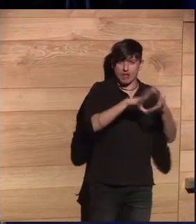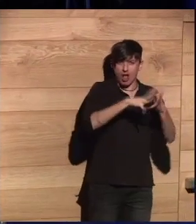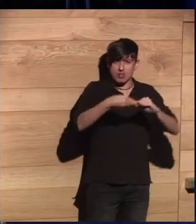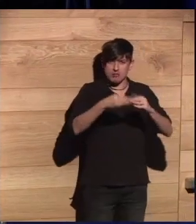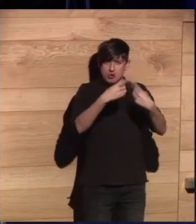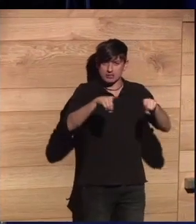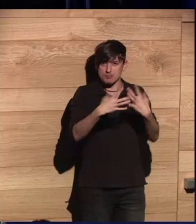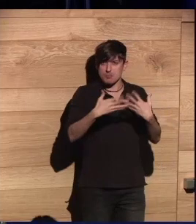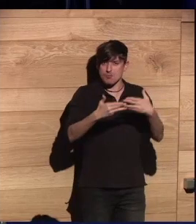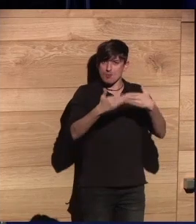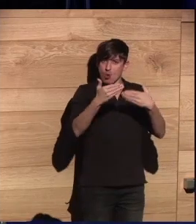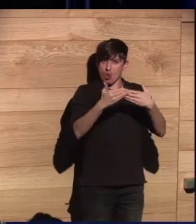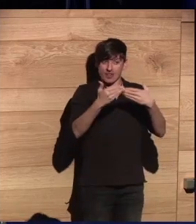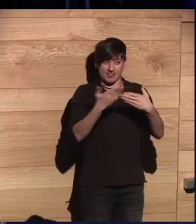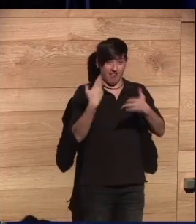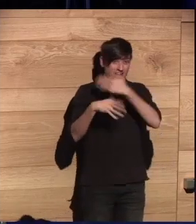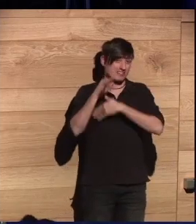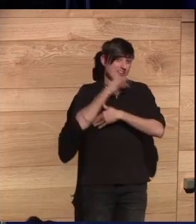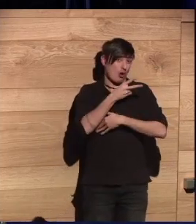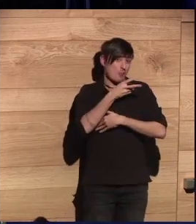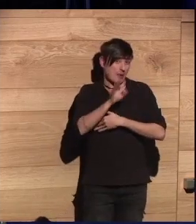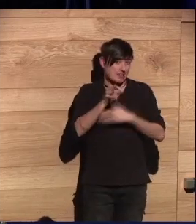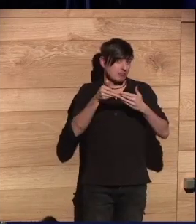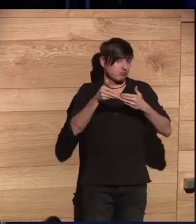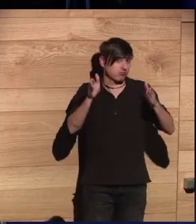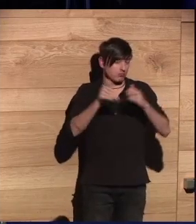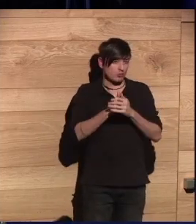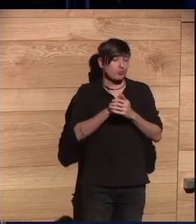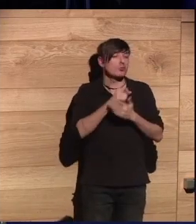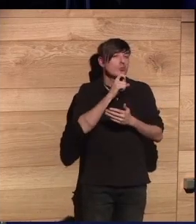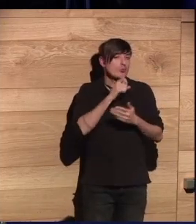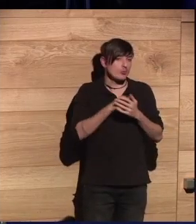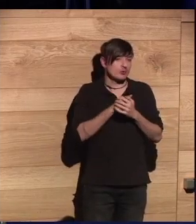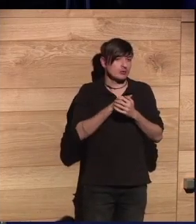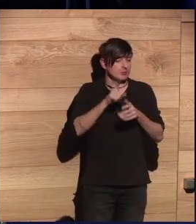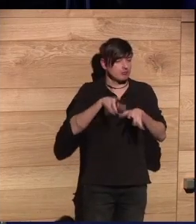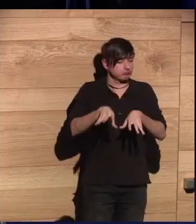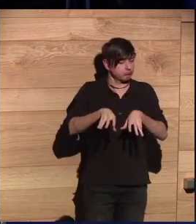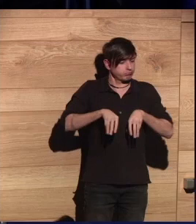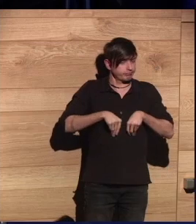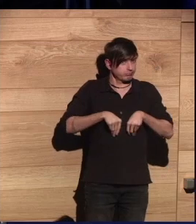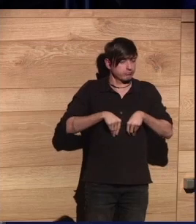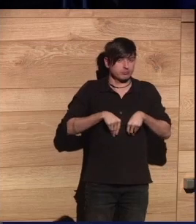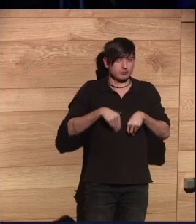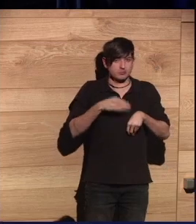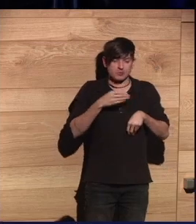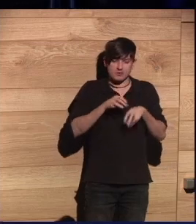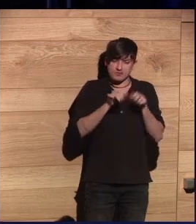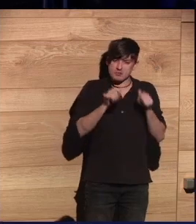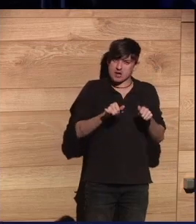moderna en el siglo XX. Y asume asume de una manera mucho